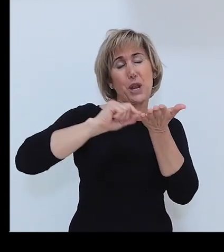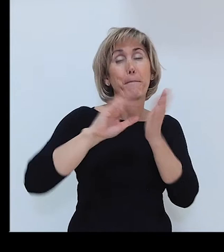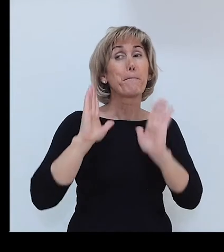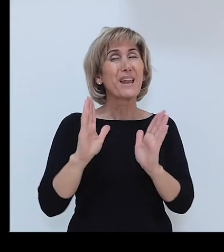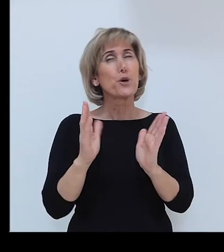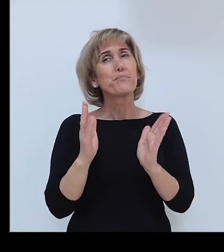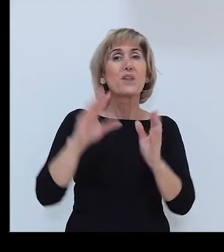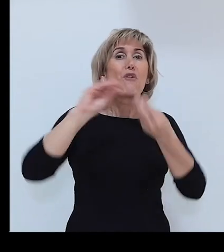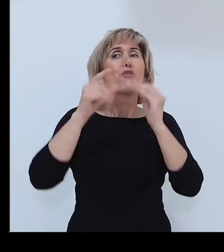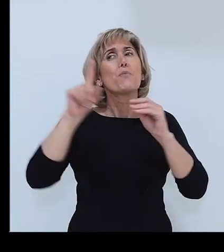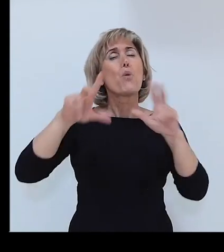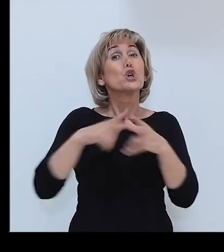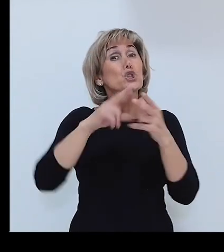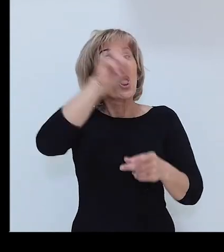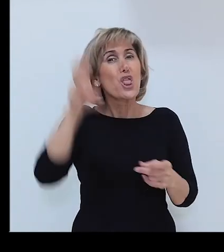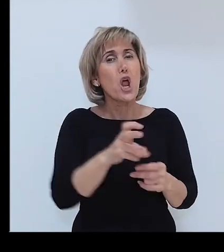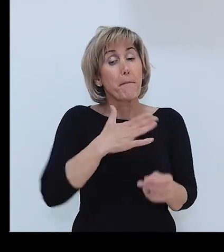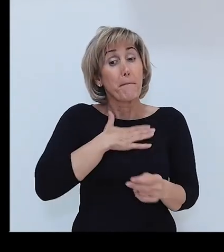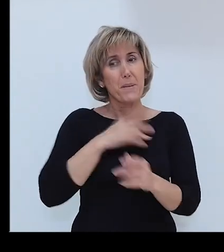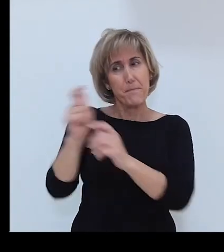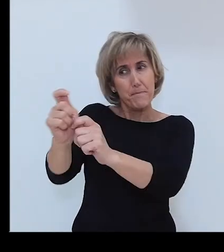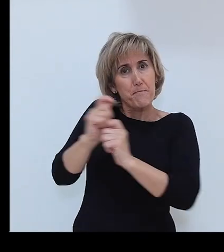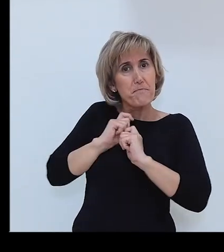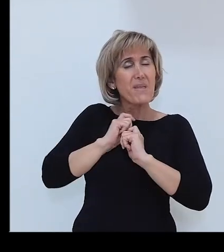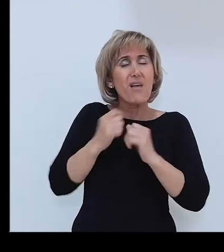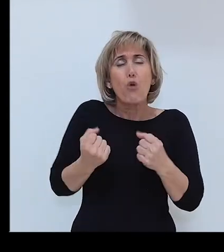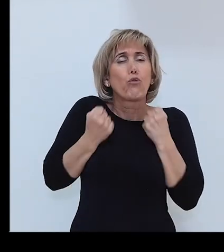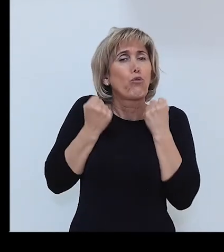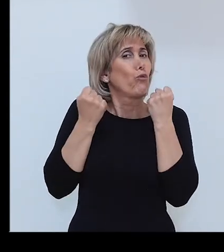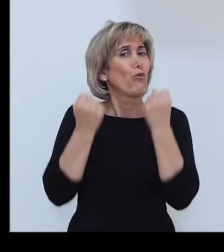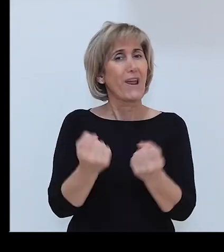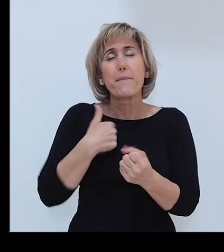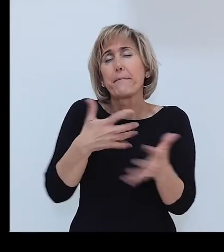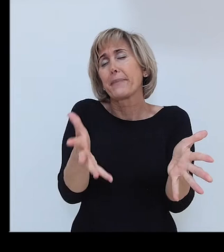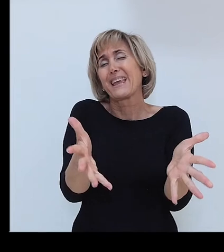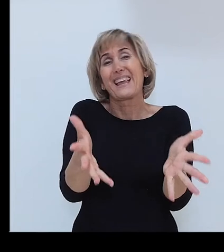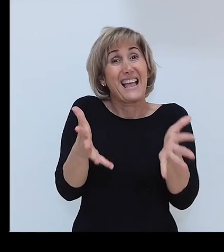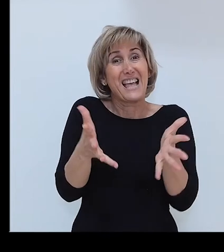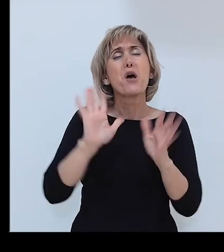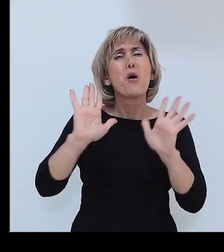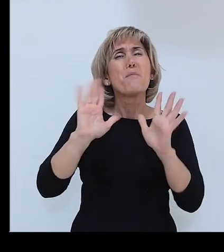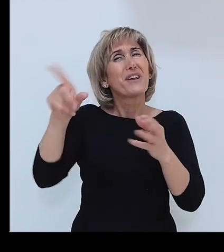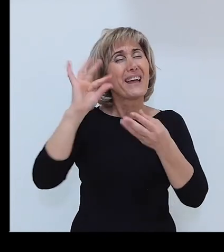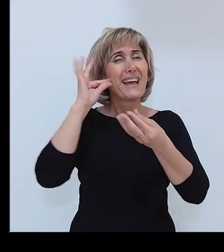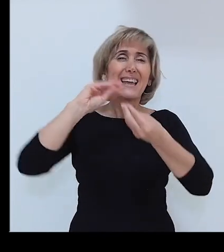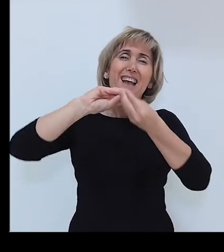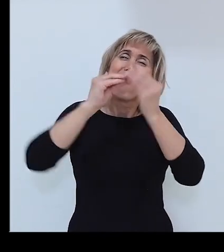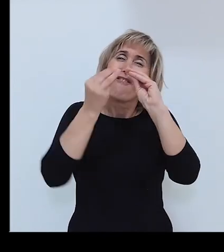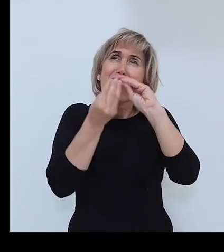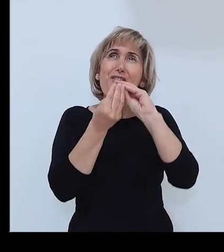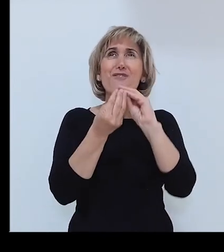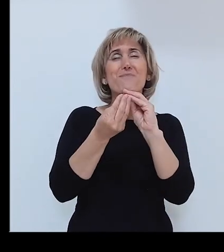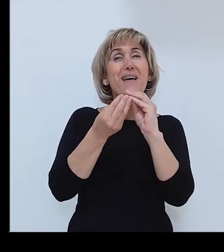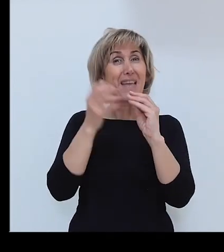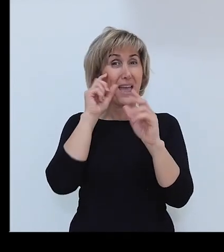escritora. Pero como socióloga, pues a mí me da una fuerza tremenda. A mí me encanta, porque